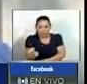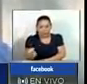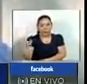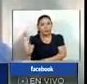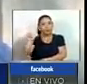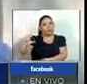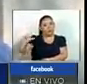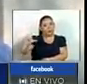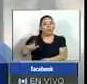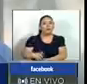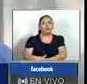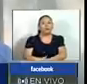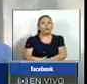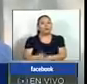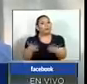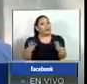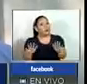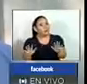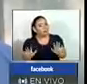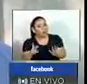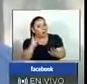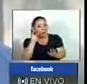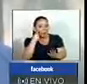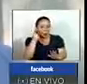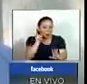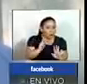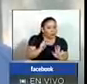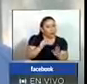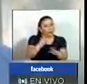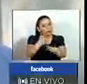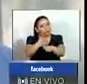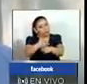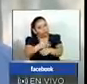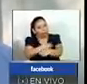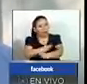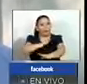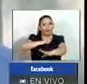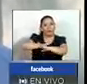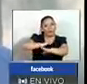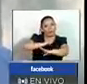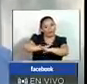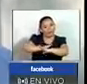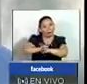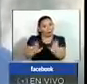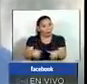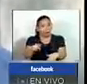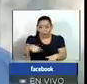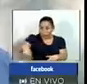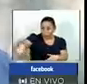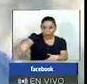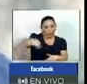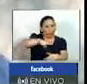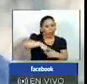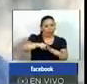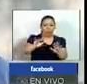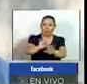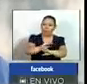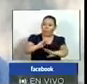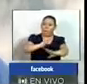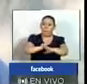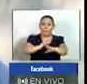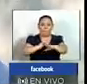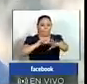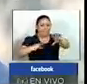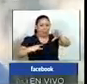lunes, y se están tomando todas las medidas preventivas para que la población no se pueda contagiar,